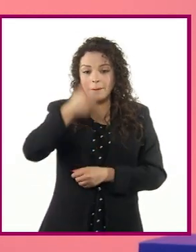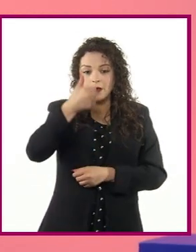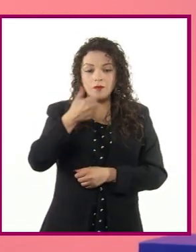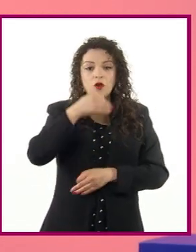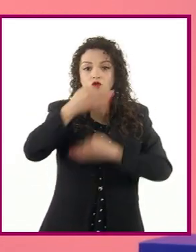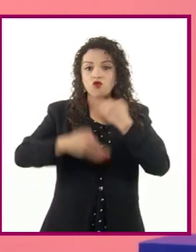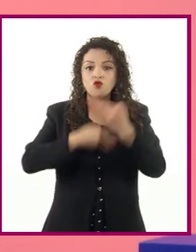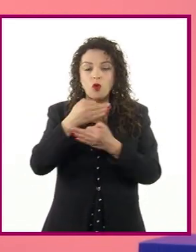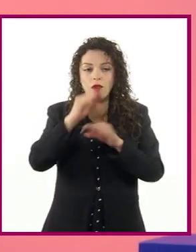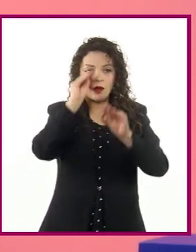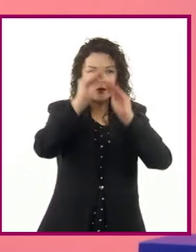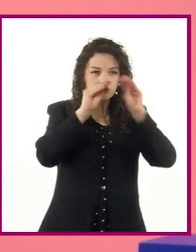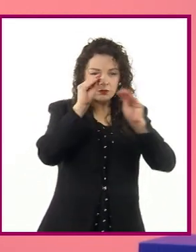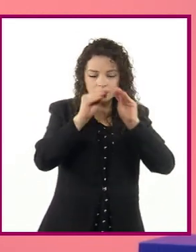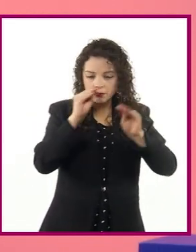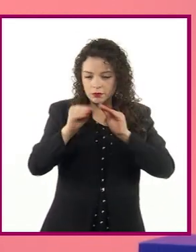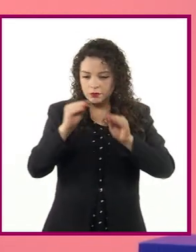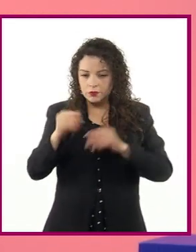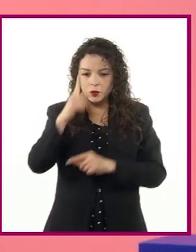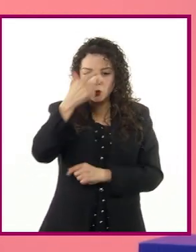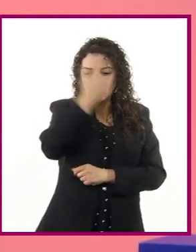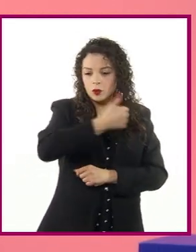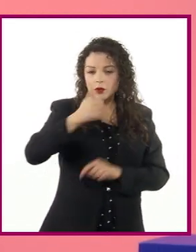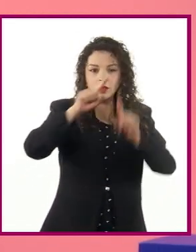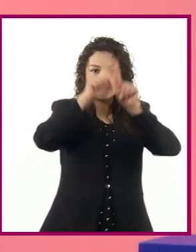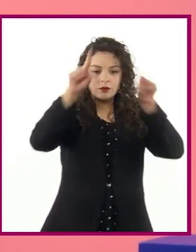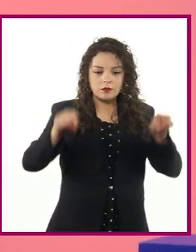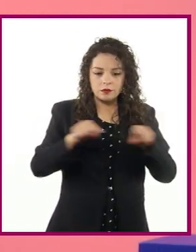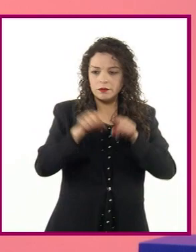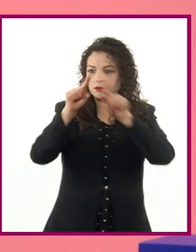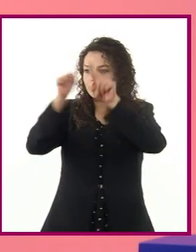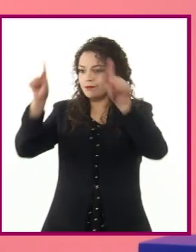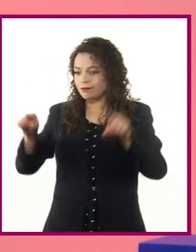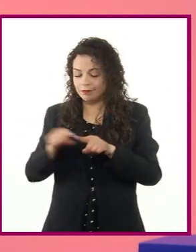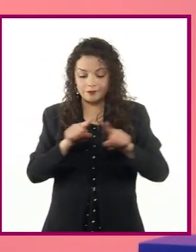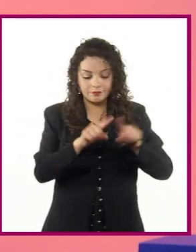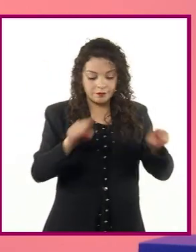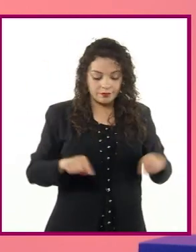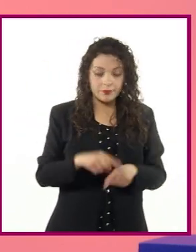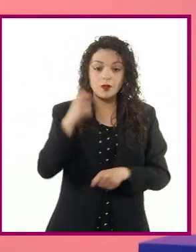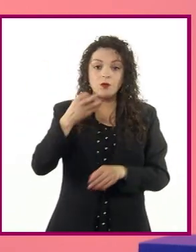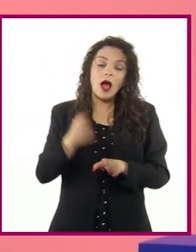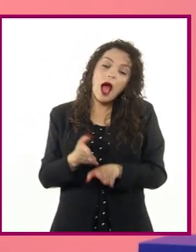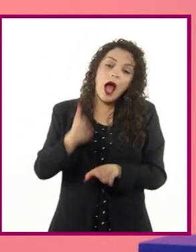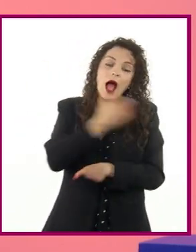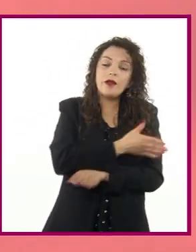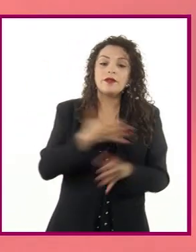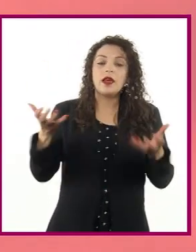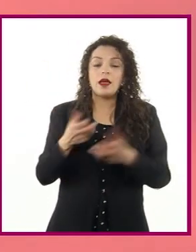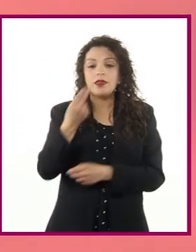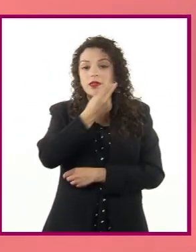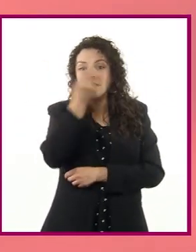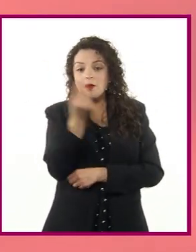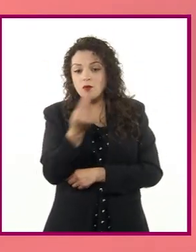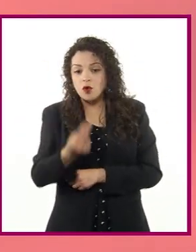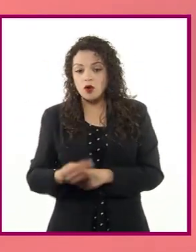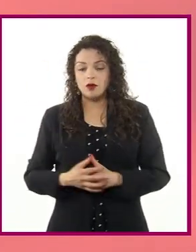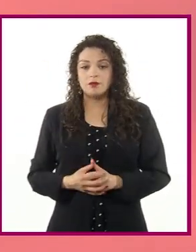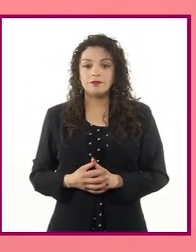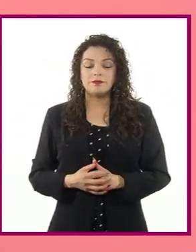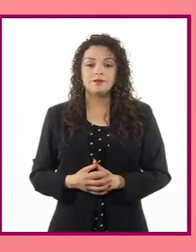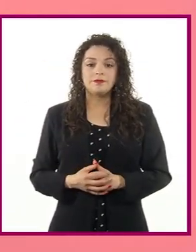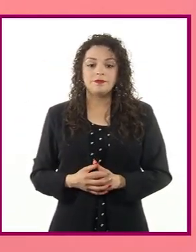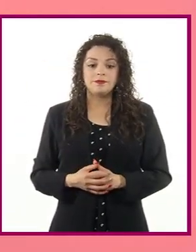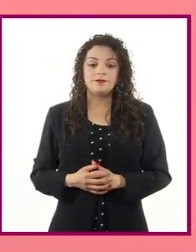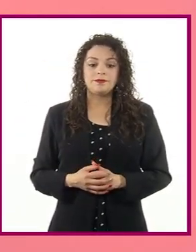todo lo que va a estar ocurriendo en cada escena, por lo que antes se hacen los dibujos de manera elemental. En